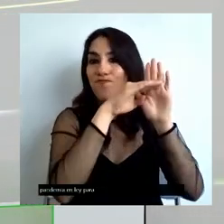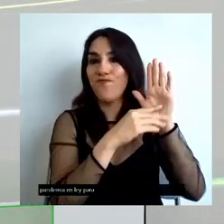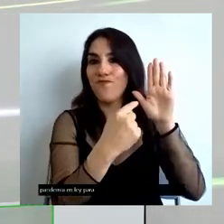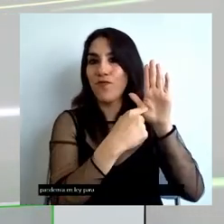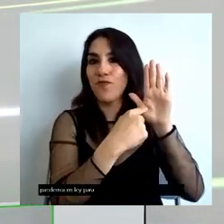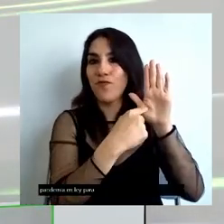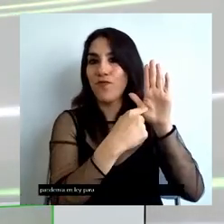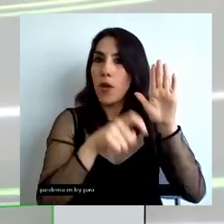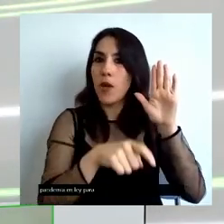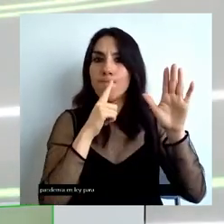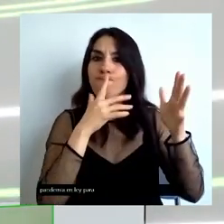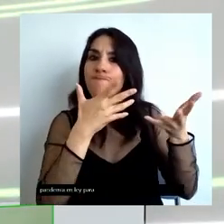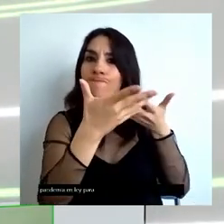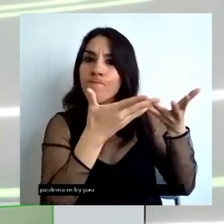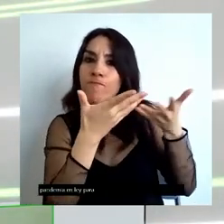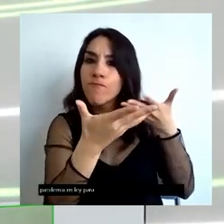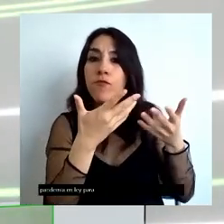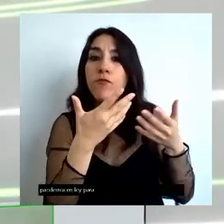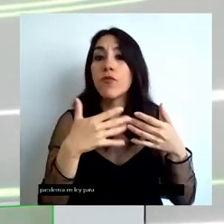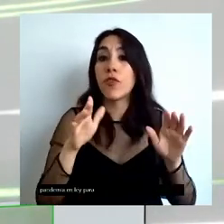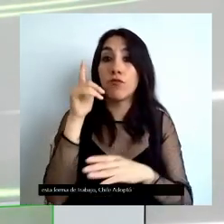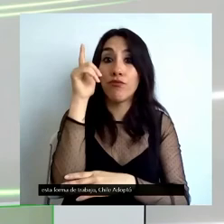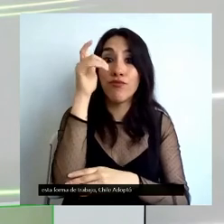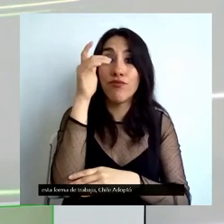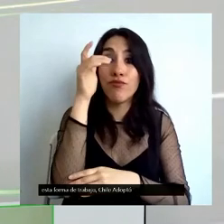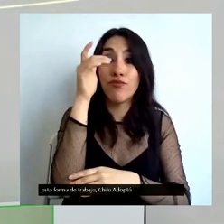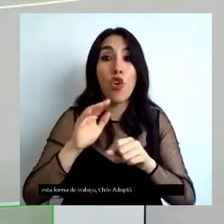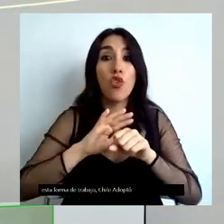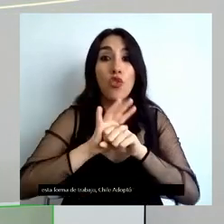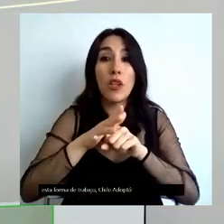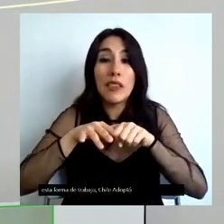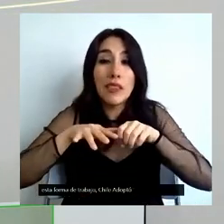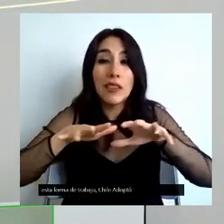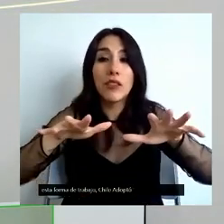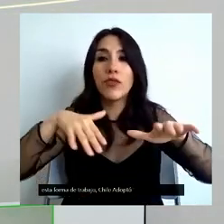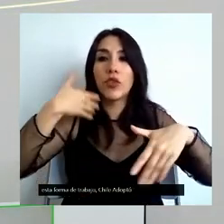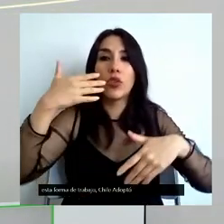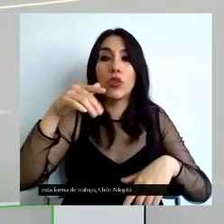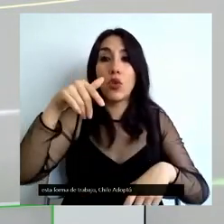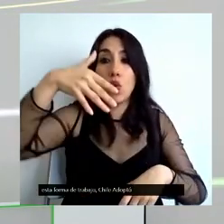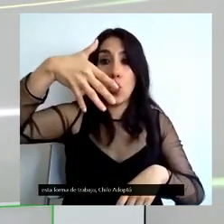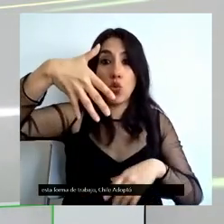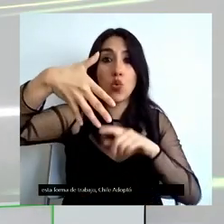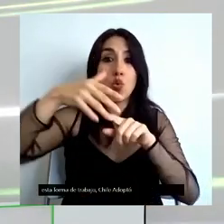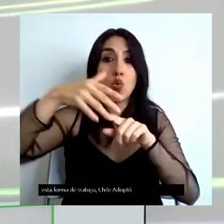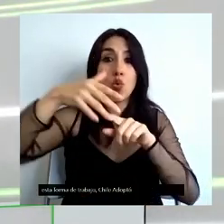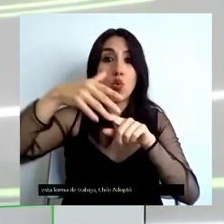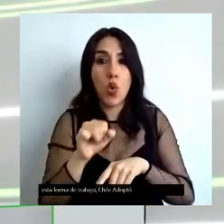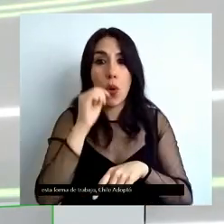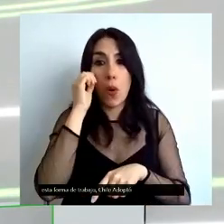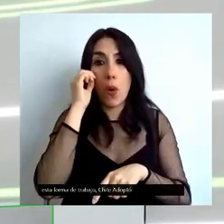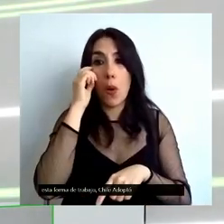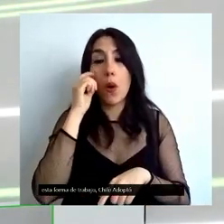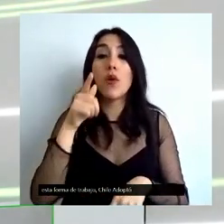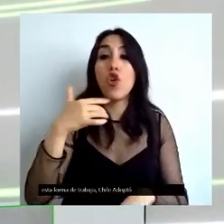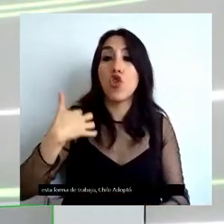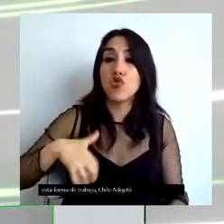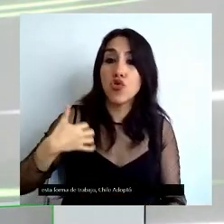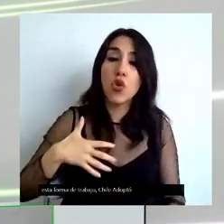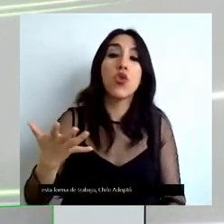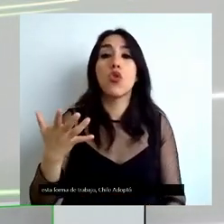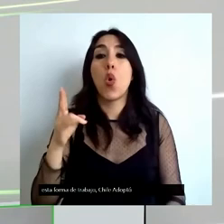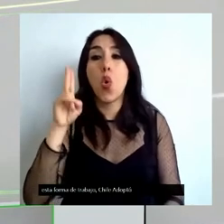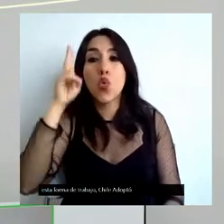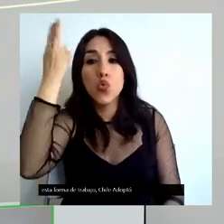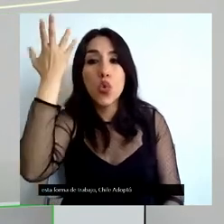ejemplo, después siguieron Argentina, Paraguay, Uruguay está discutiendo una reglamentación también para el teletrabajo. O